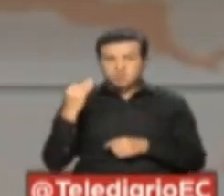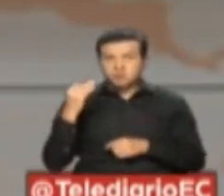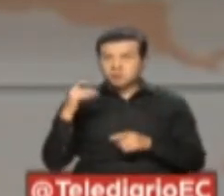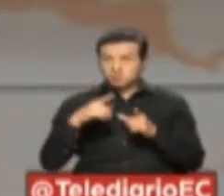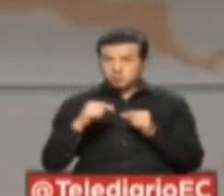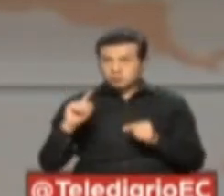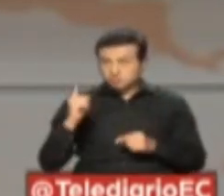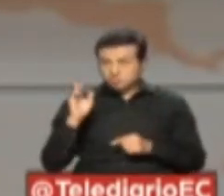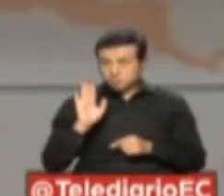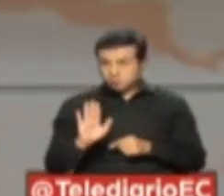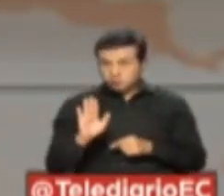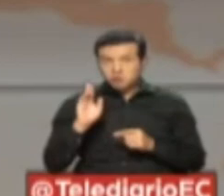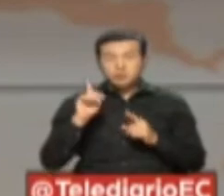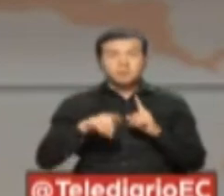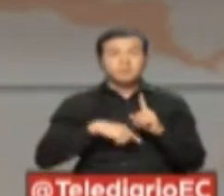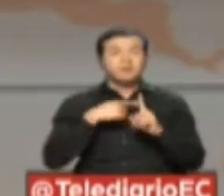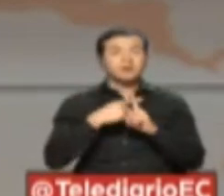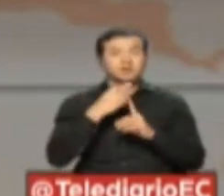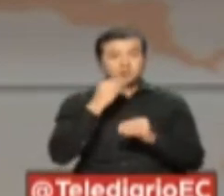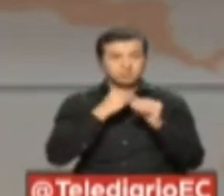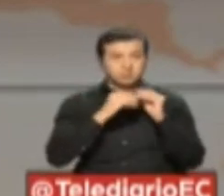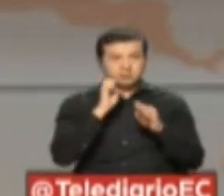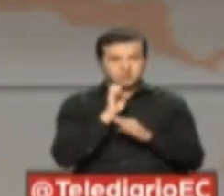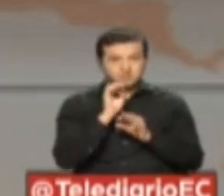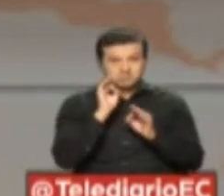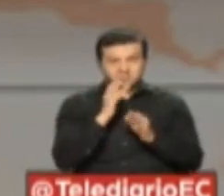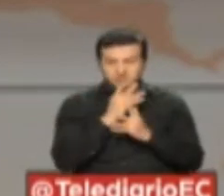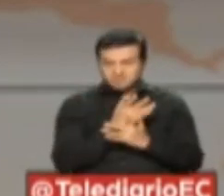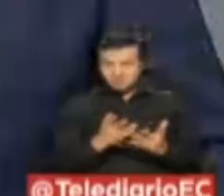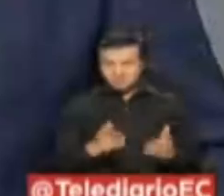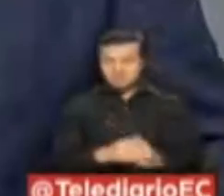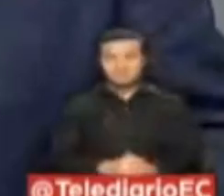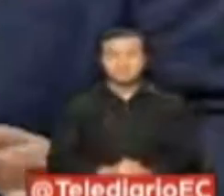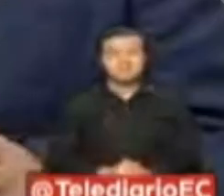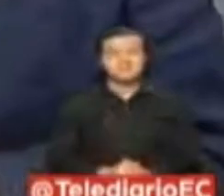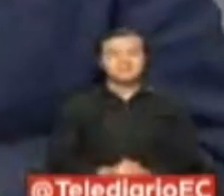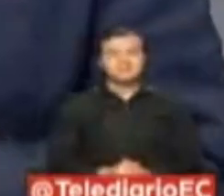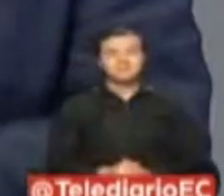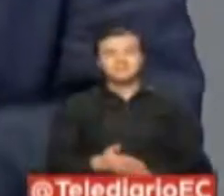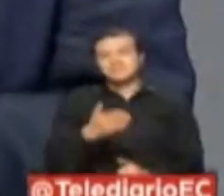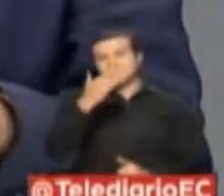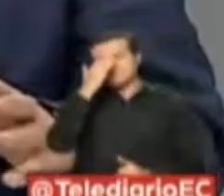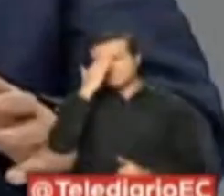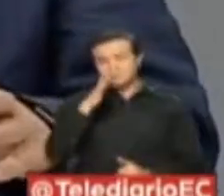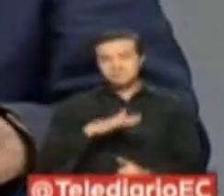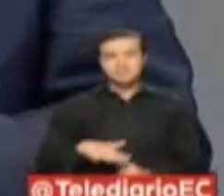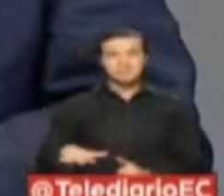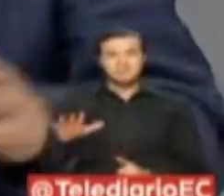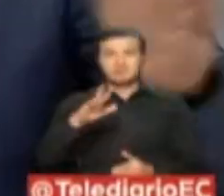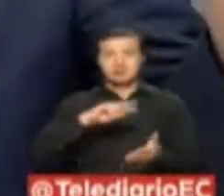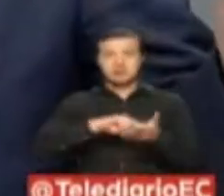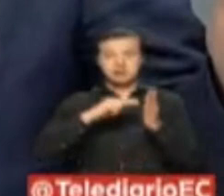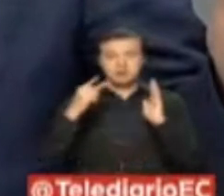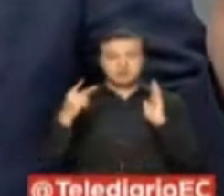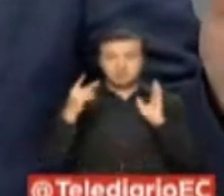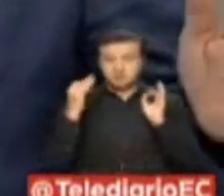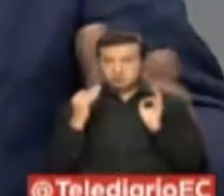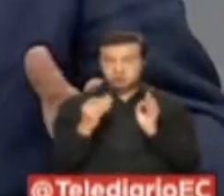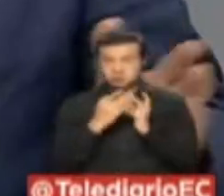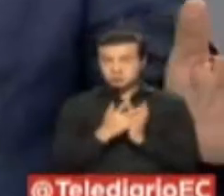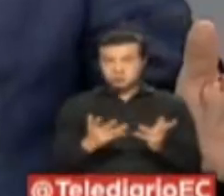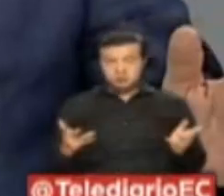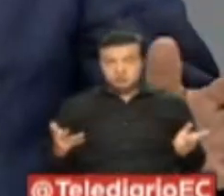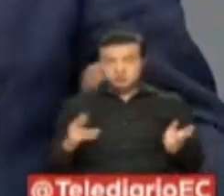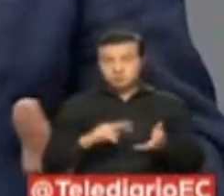japoneses si no vamos a tener comida ecuatoriana también entendemos que va a haber un espacio dedicado a la tecnología es